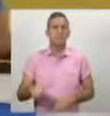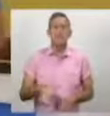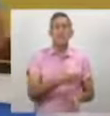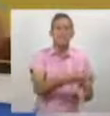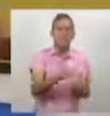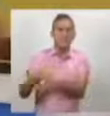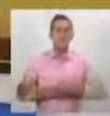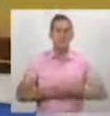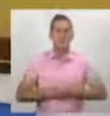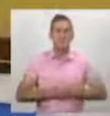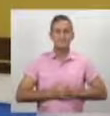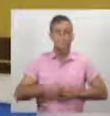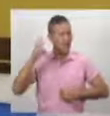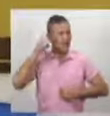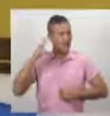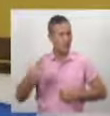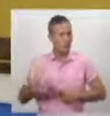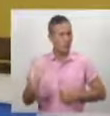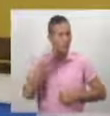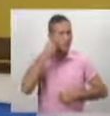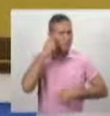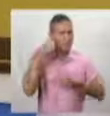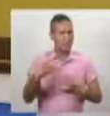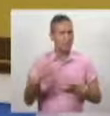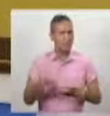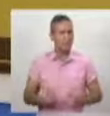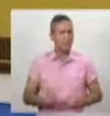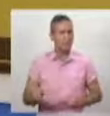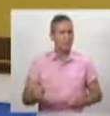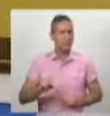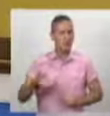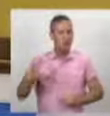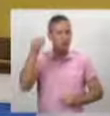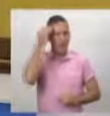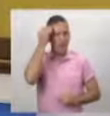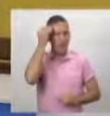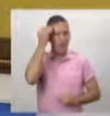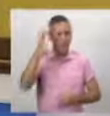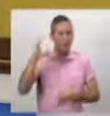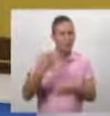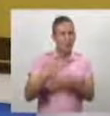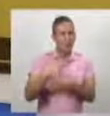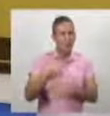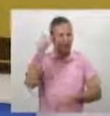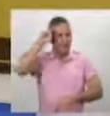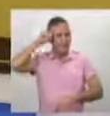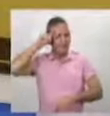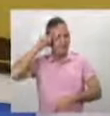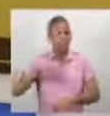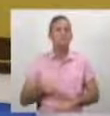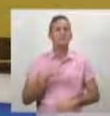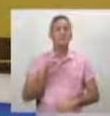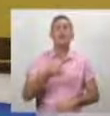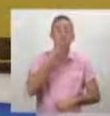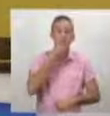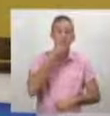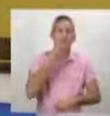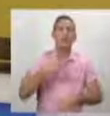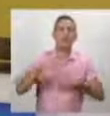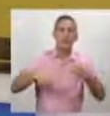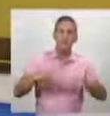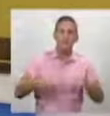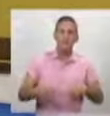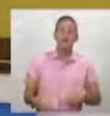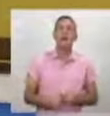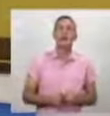en el mundo vivo. Recuerden que lo más importante no es aprender conceptos de memoria, sino poder aplicar todo lo que aprendemos